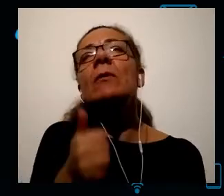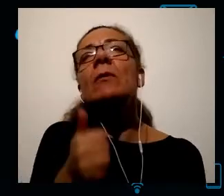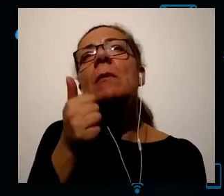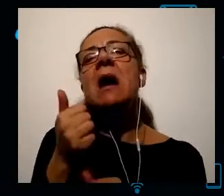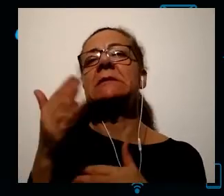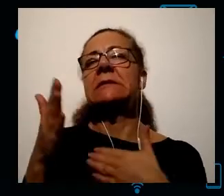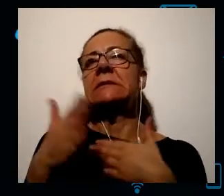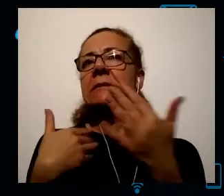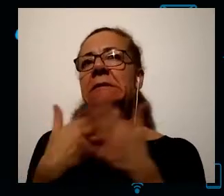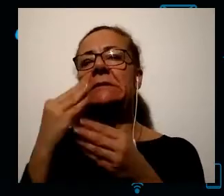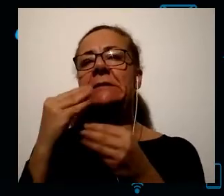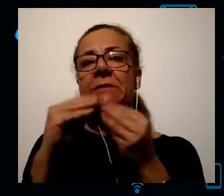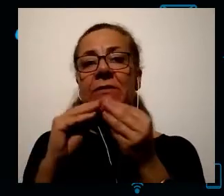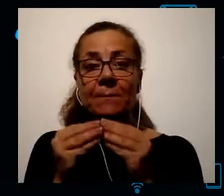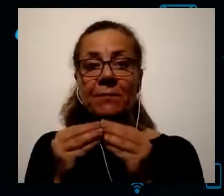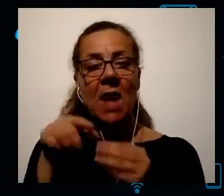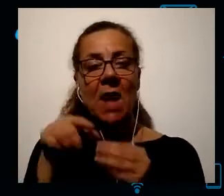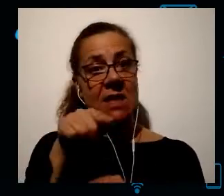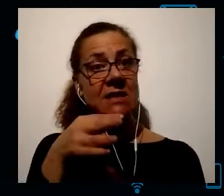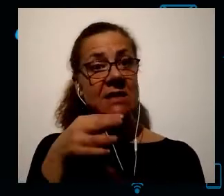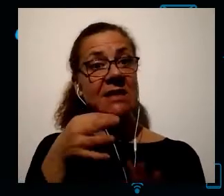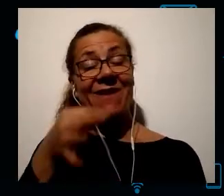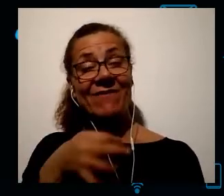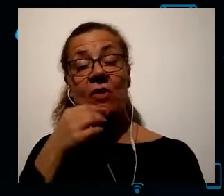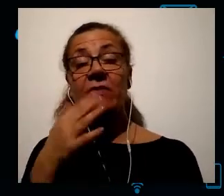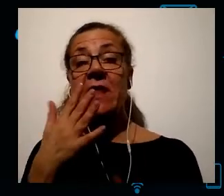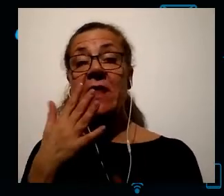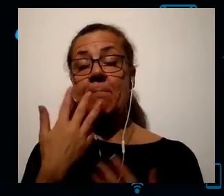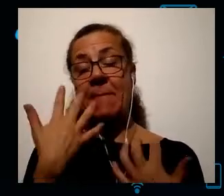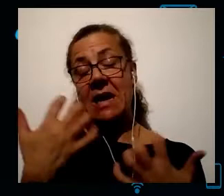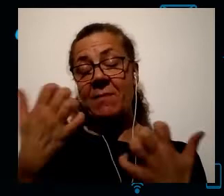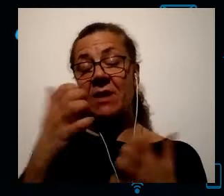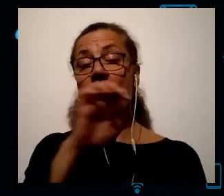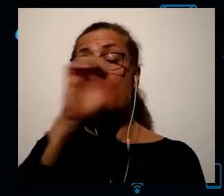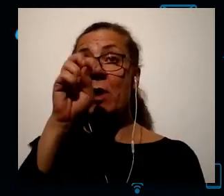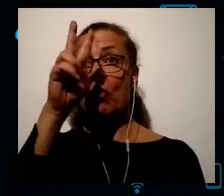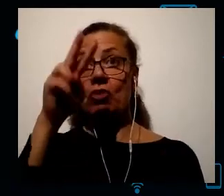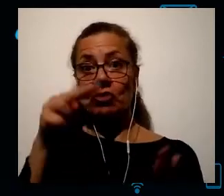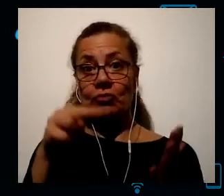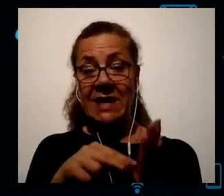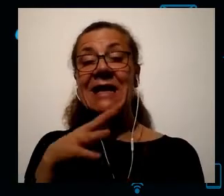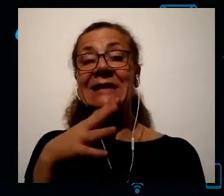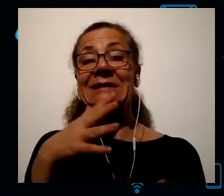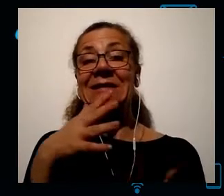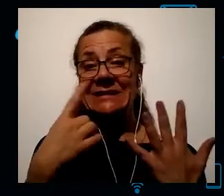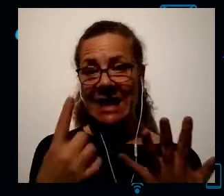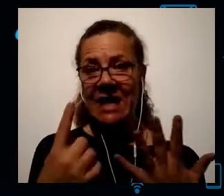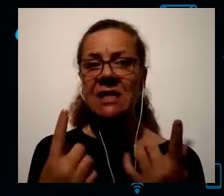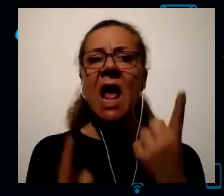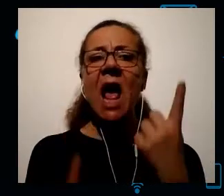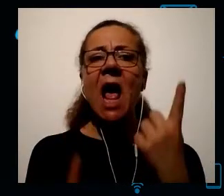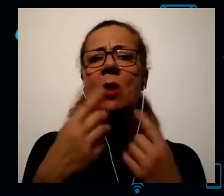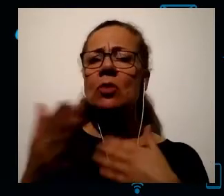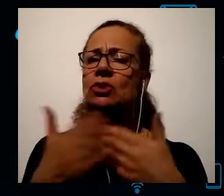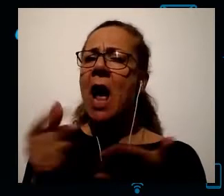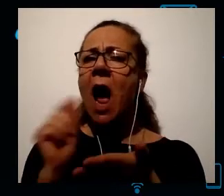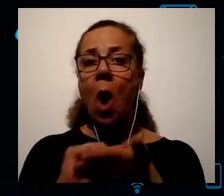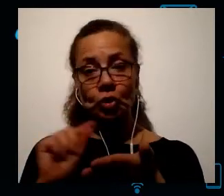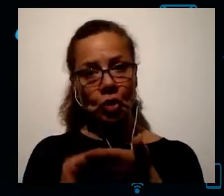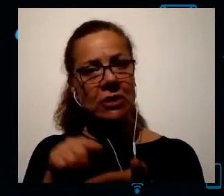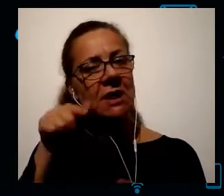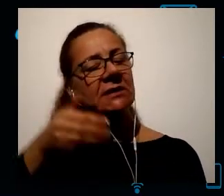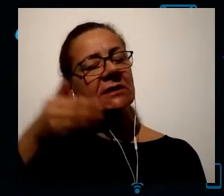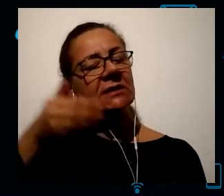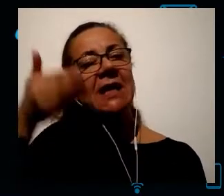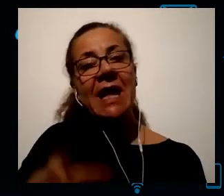la definición del 2006 del parlamento europeo algunos otros autores en este caso ferrari que es un autor clave en el desarrollo